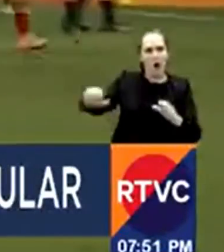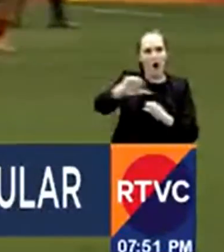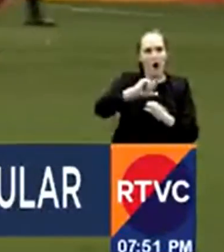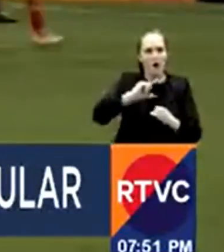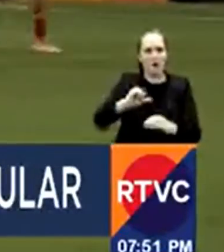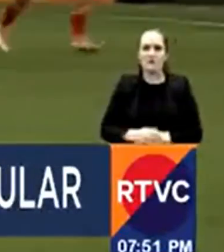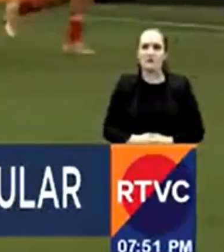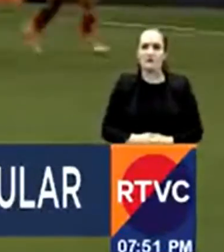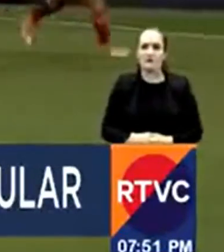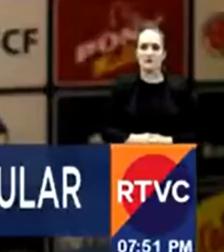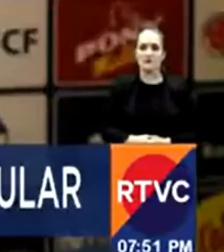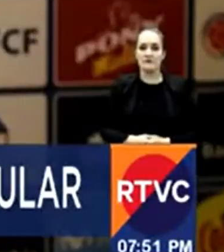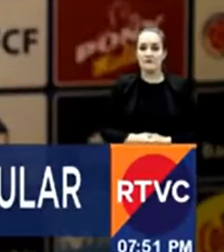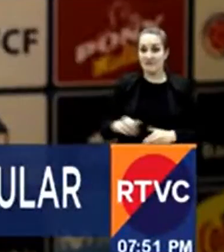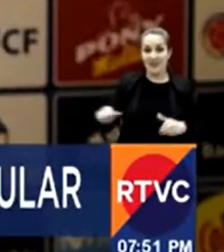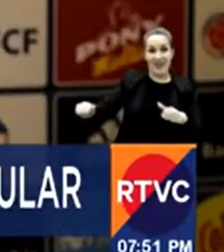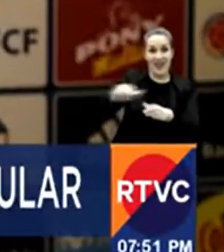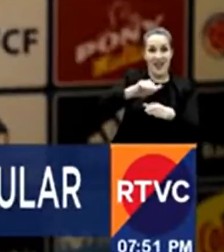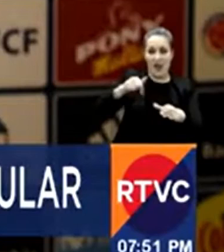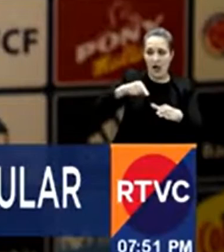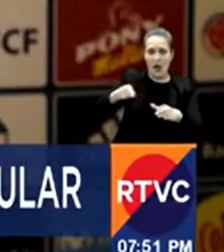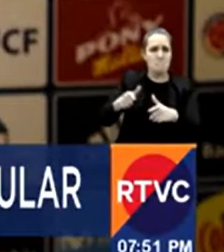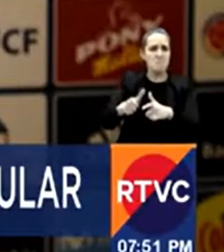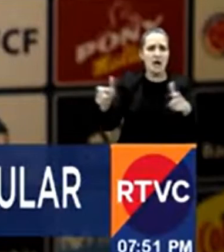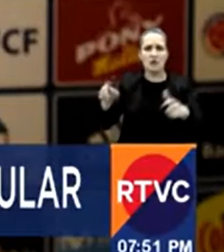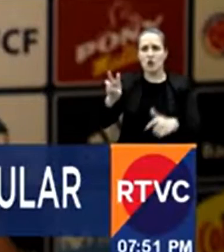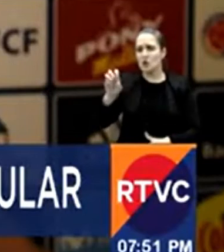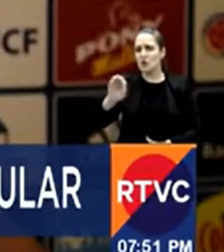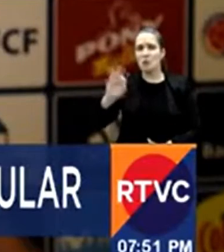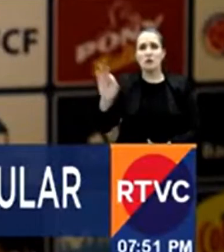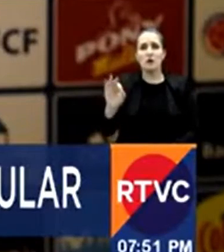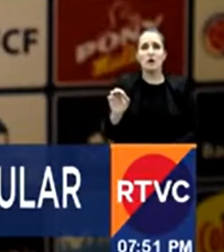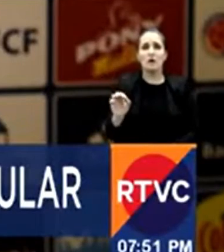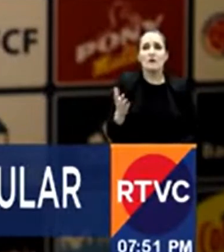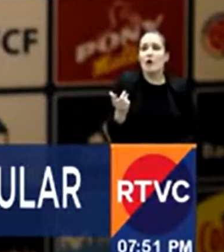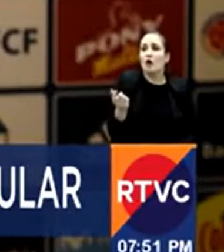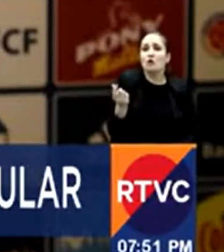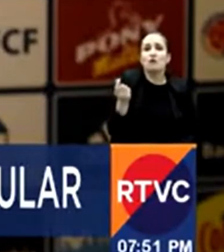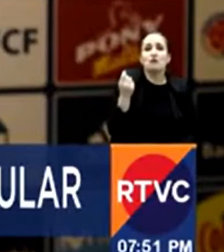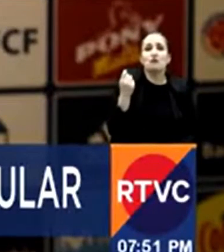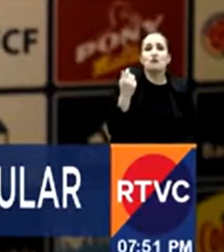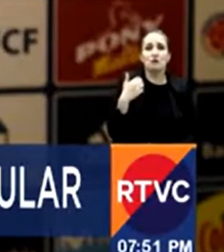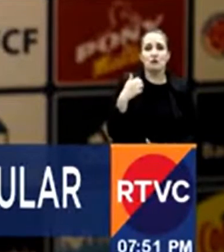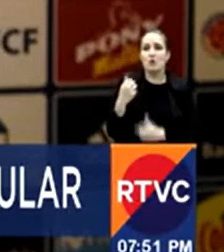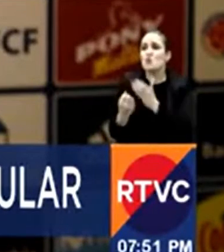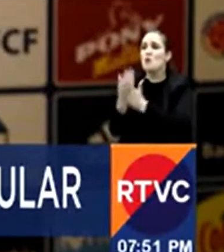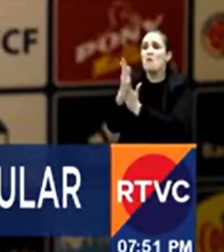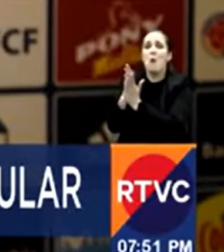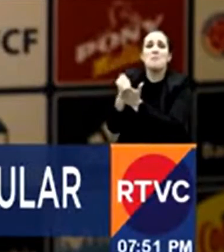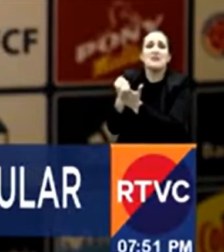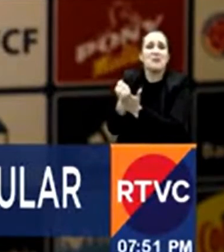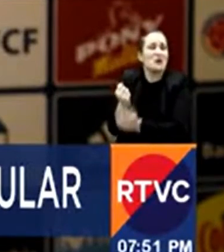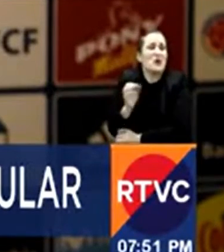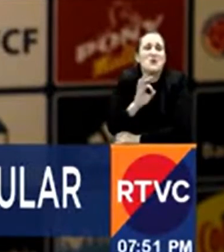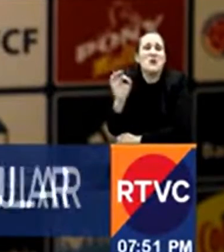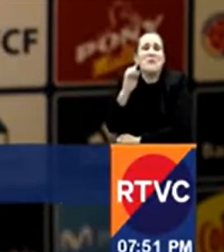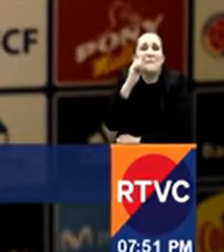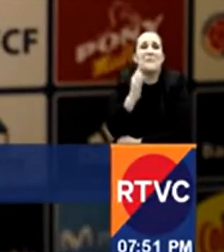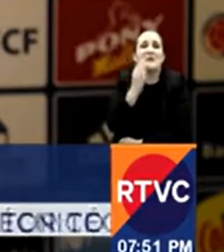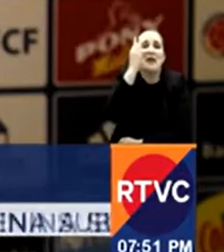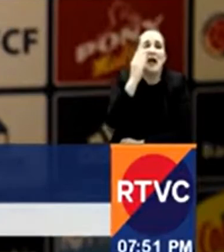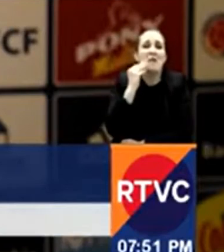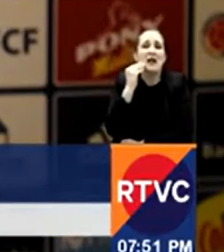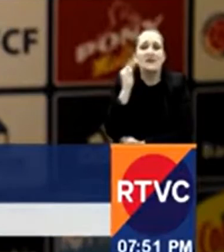La mayoría de estas jugadoras, en un 80%, apenas sacaron el pasaporte para viajar, para salir de Colombia y